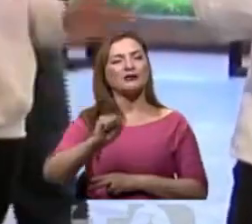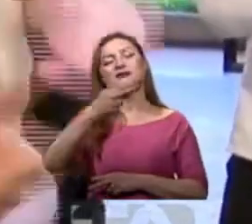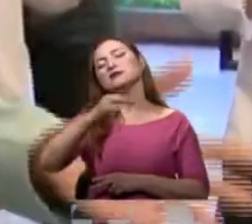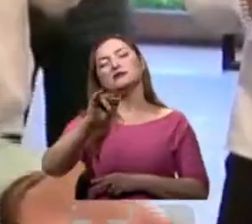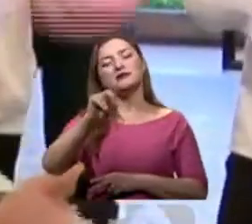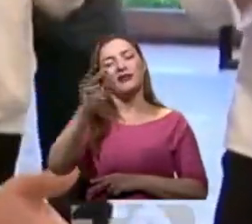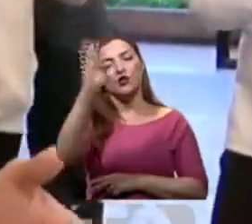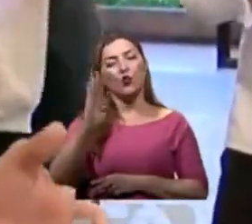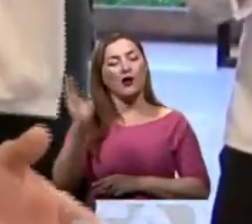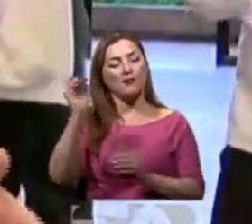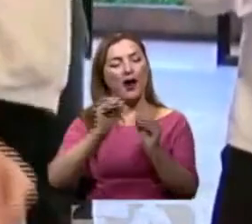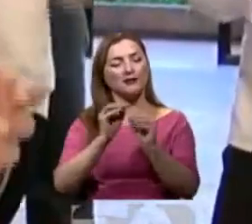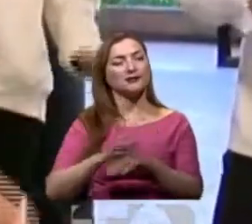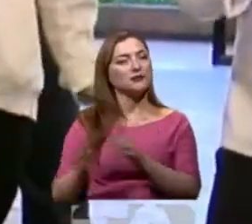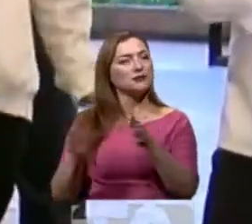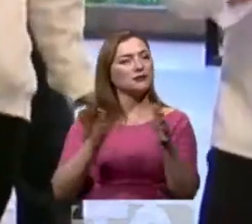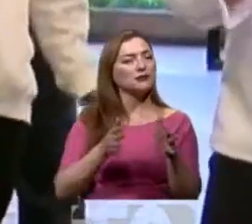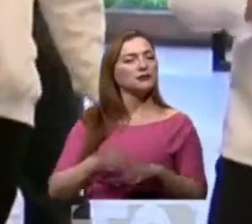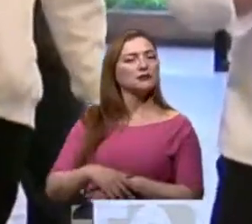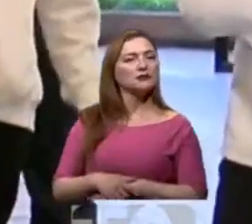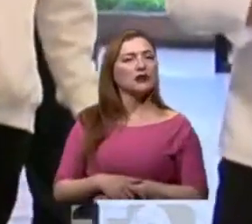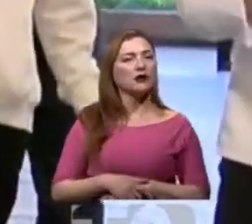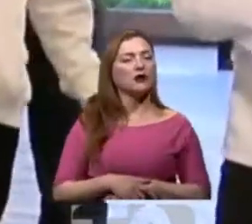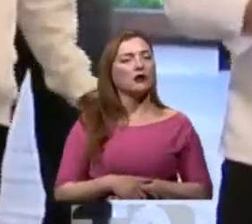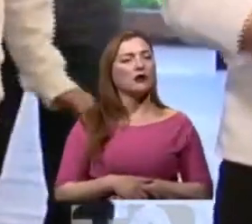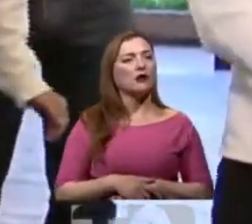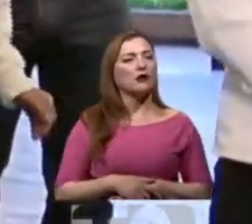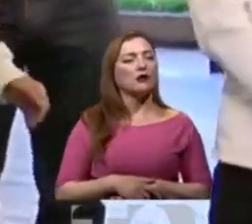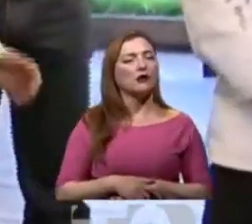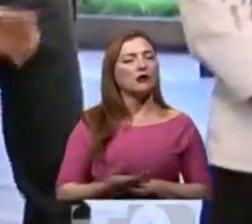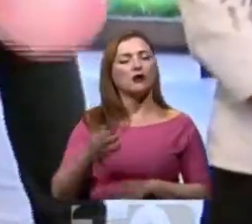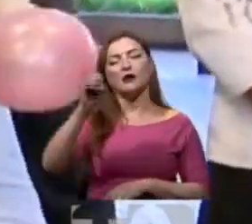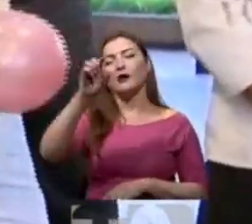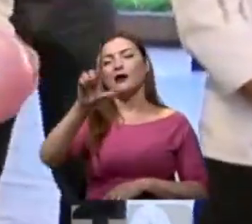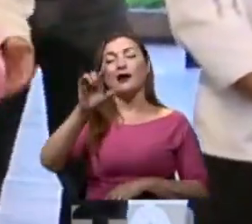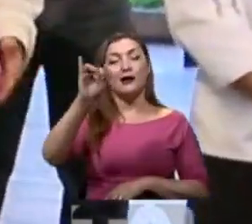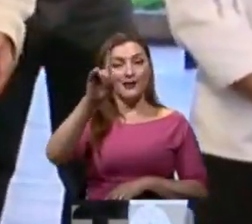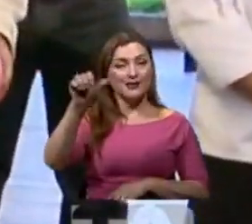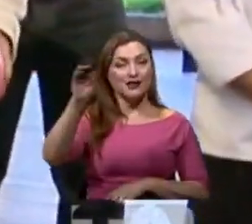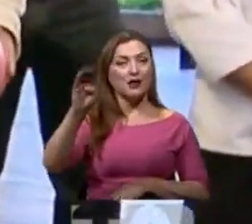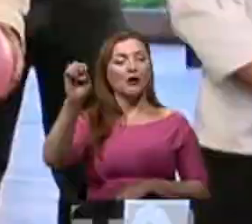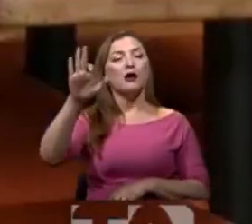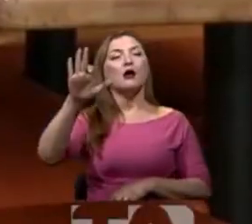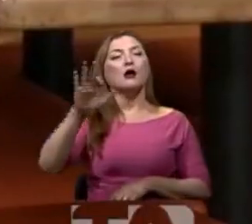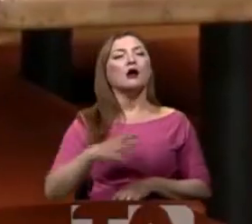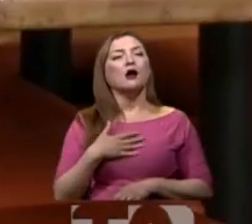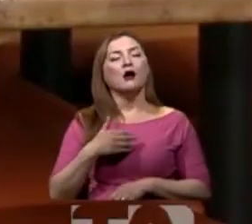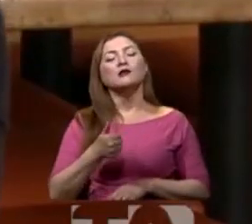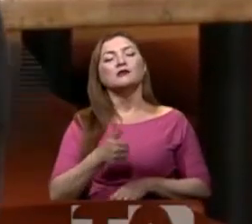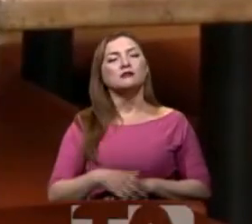David. Bienvenida a una tercer jurado. Ella es Elizabeth Cabezas, ya conocida de la casa. Elizabeth, ¿cómo